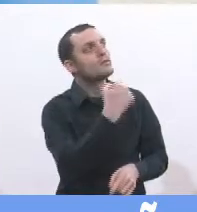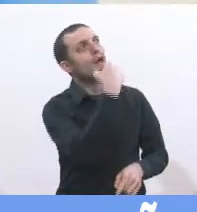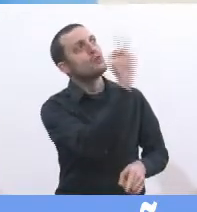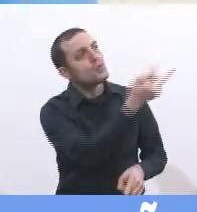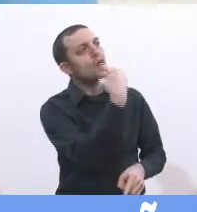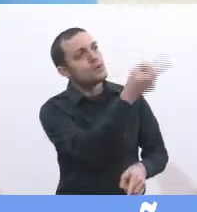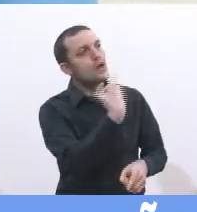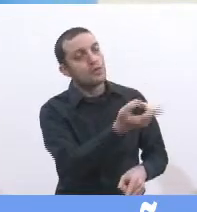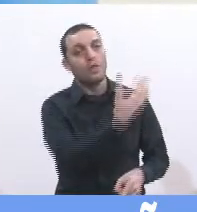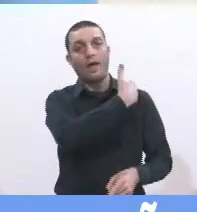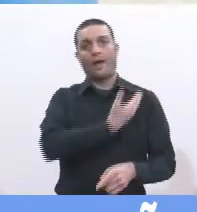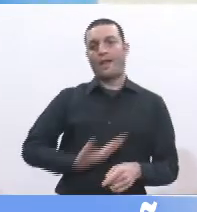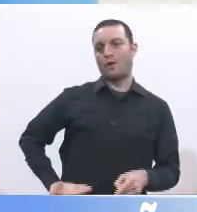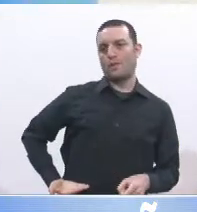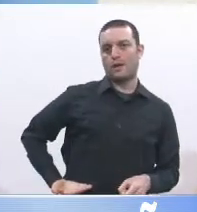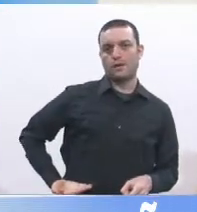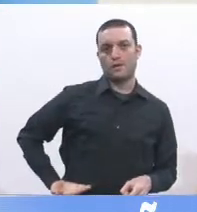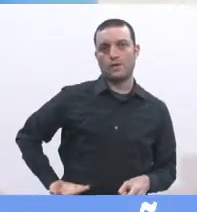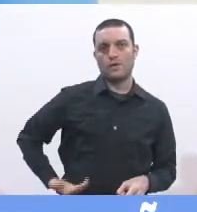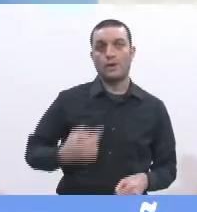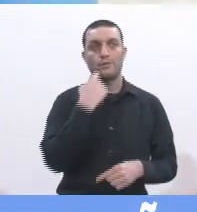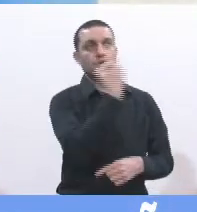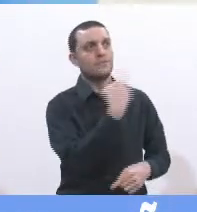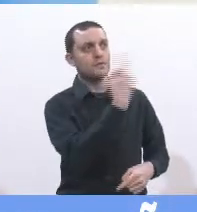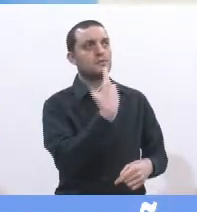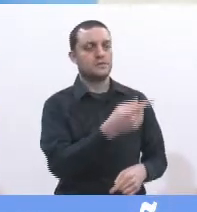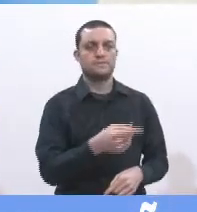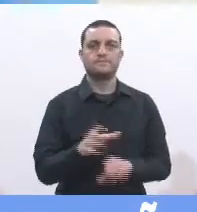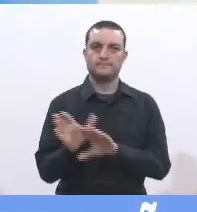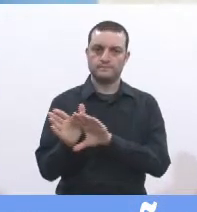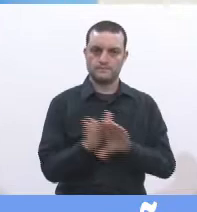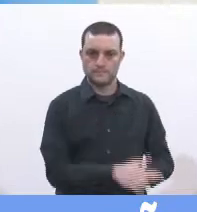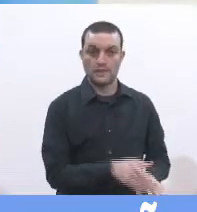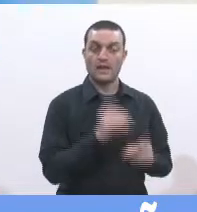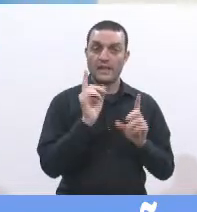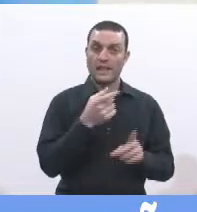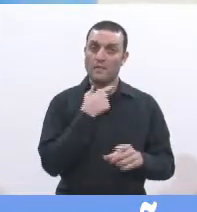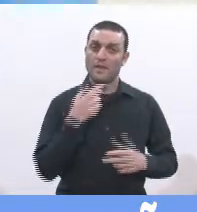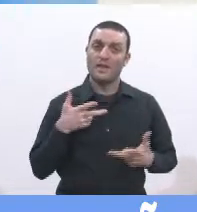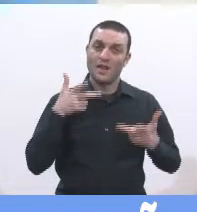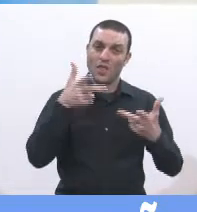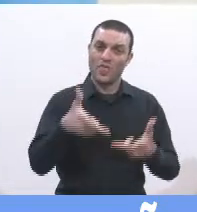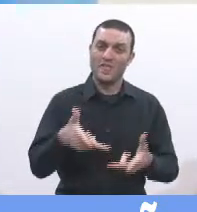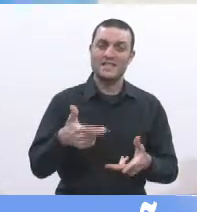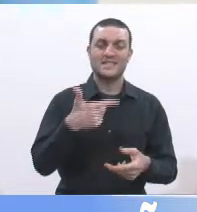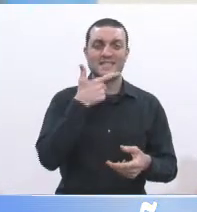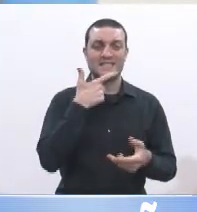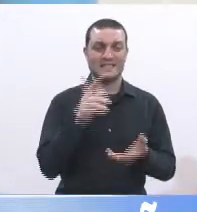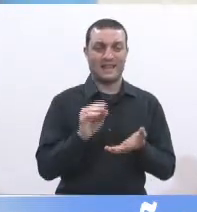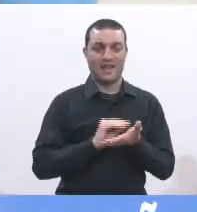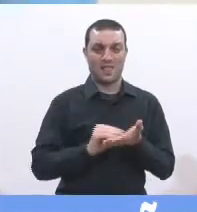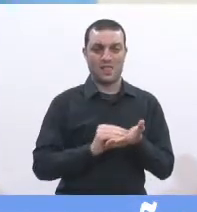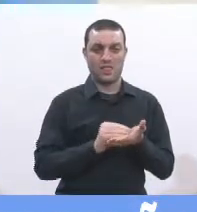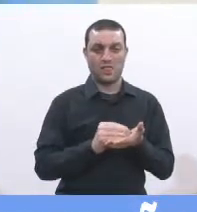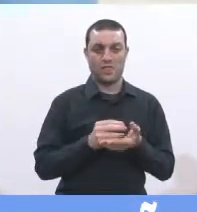trabajo. Le voy a decir algo a un senador propinante que habló de la policía de la ciudad respecto a un hecho tan